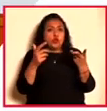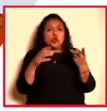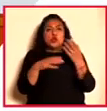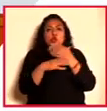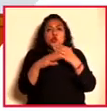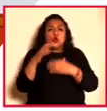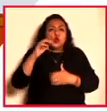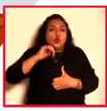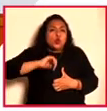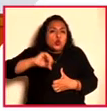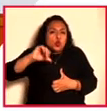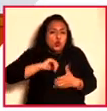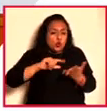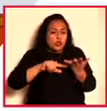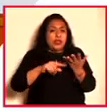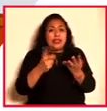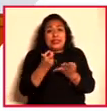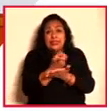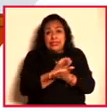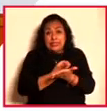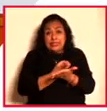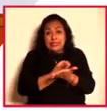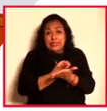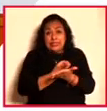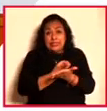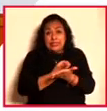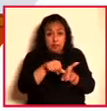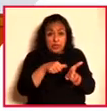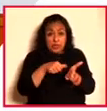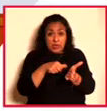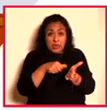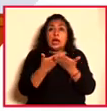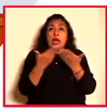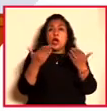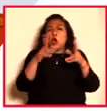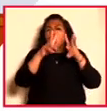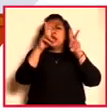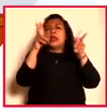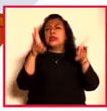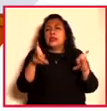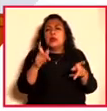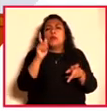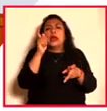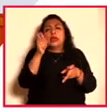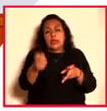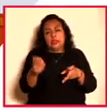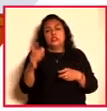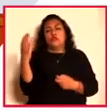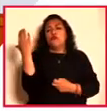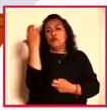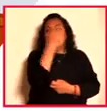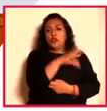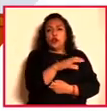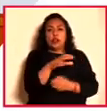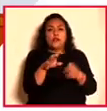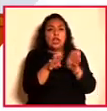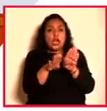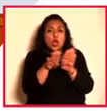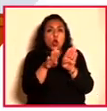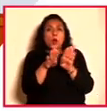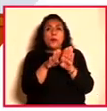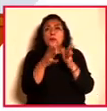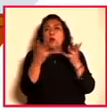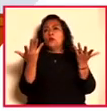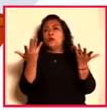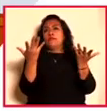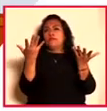con diseño. Y en este mes nos toca hablar precisamente sobre la fotografía, cómo nos sitúa